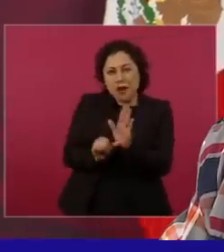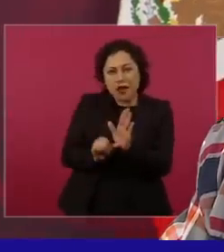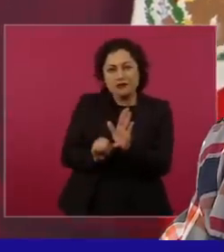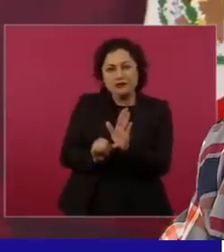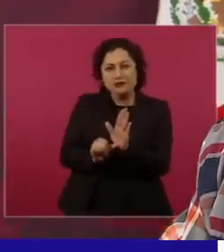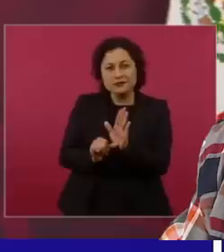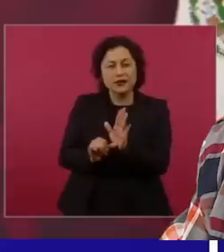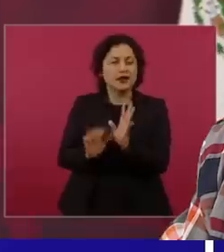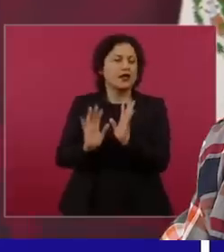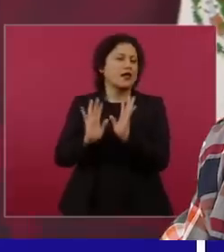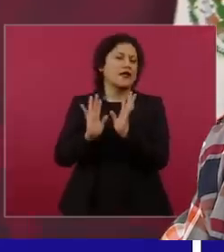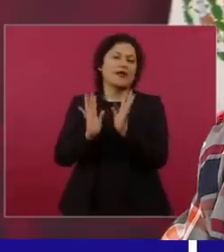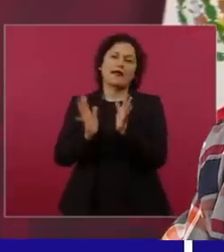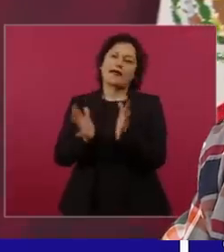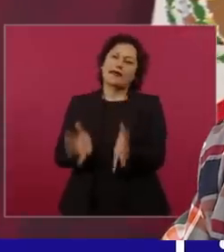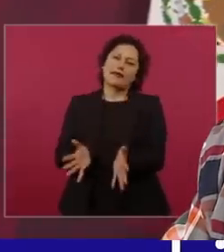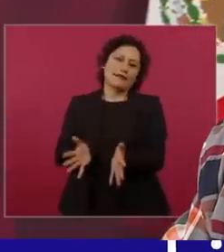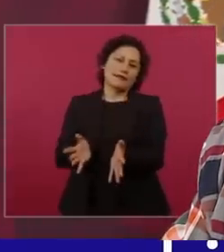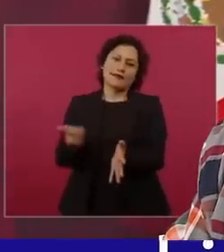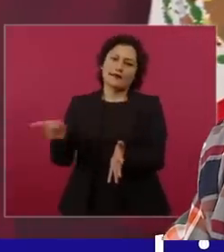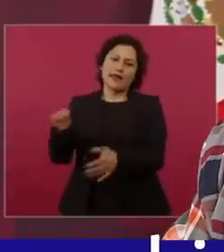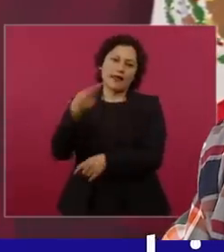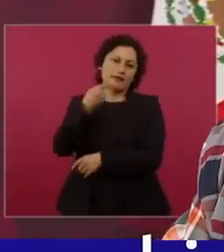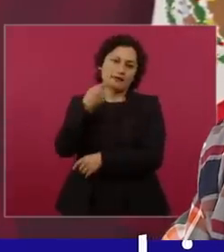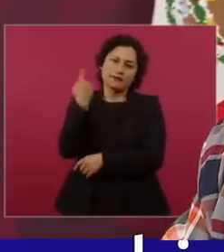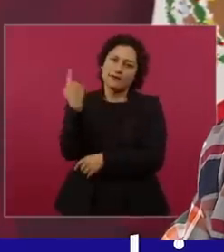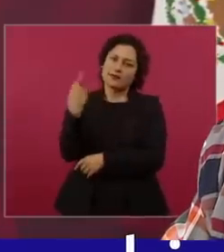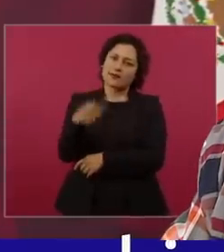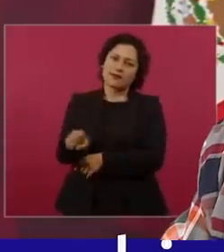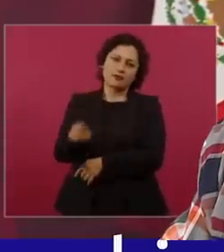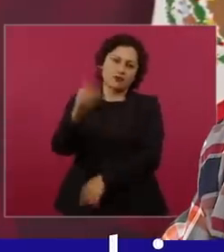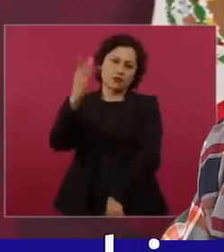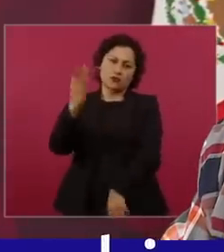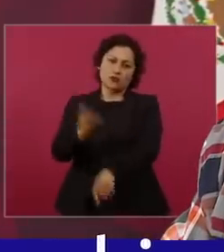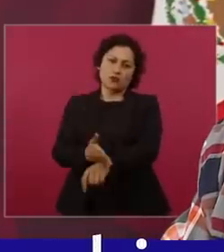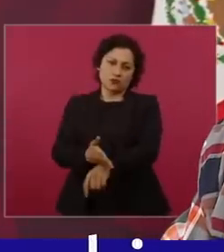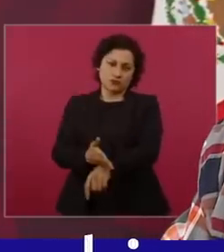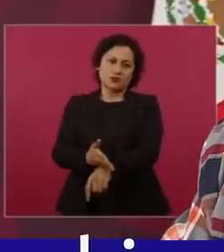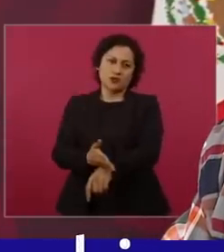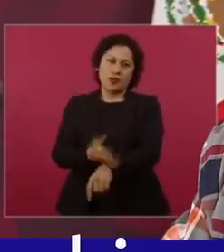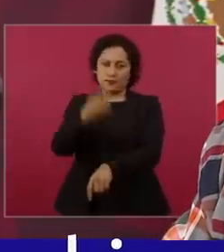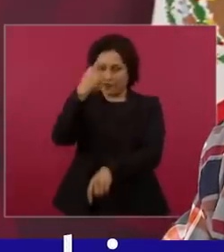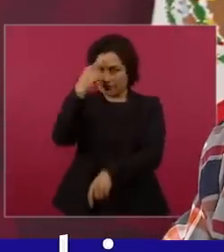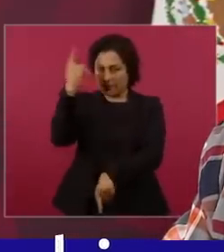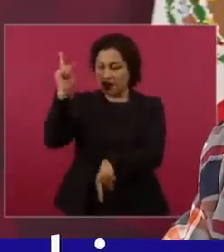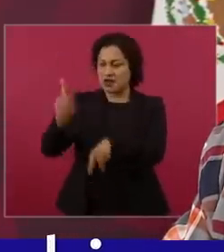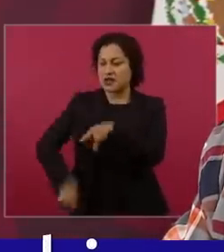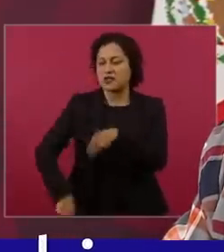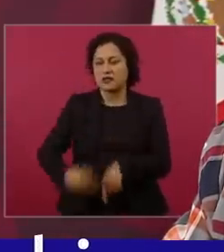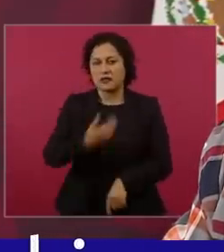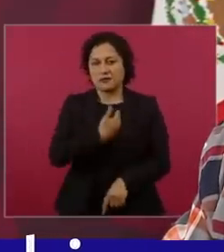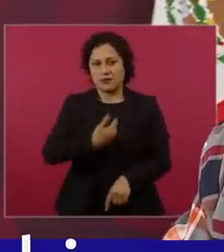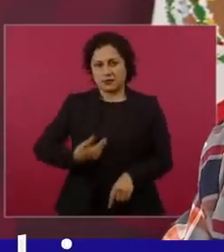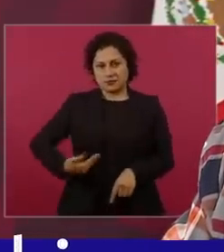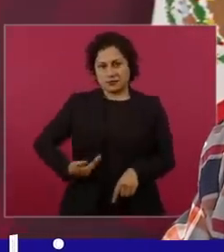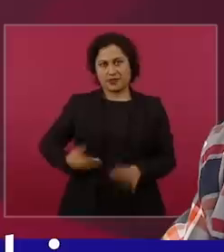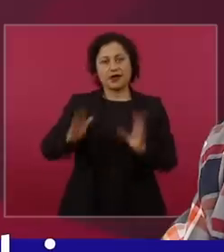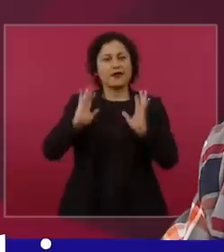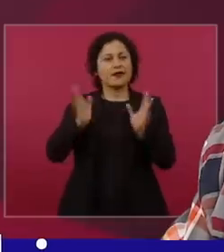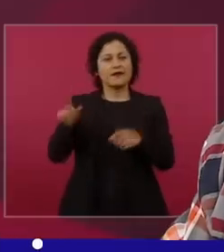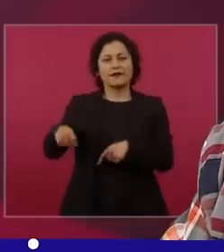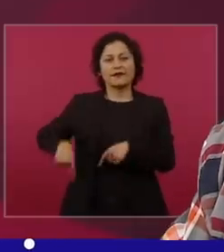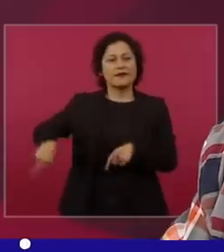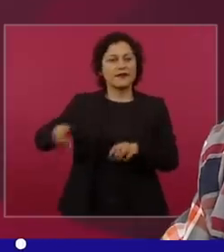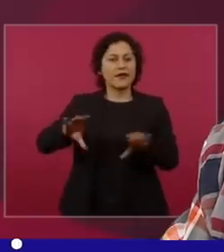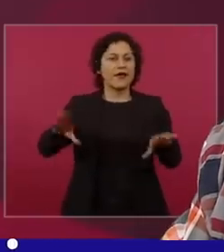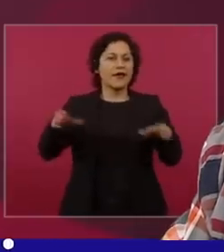la primera denuncia para destituirlo. Ya el Congreso